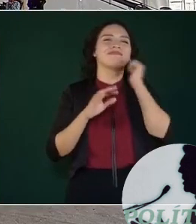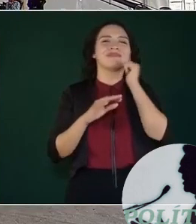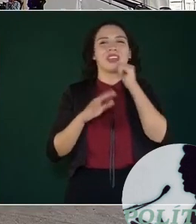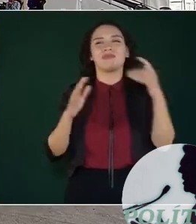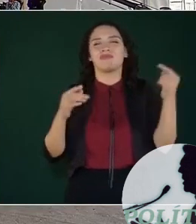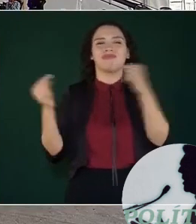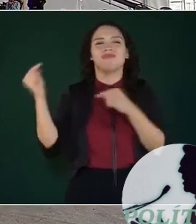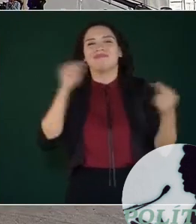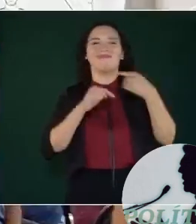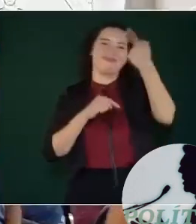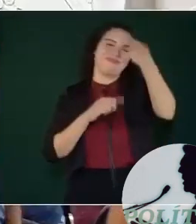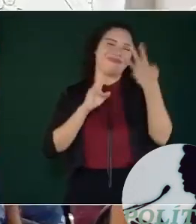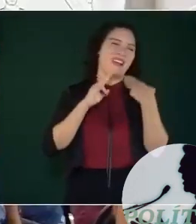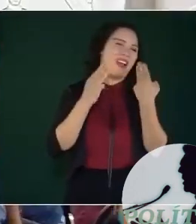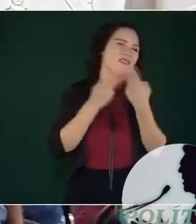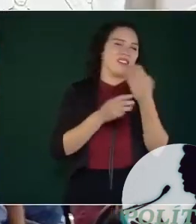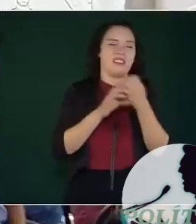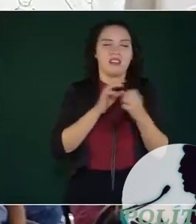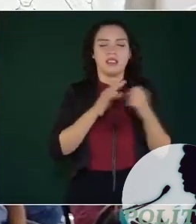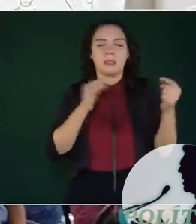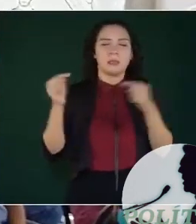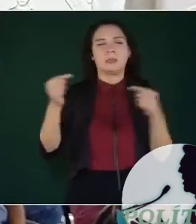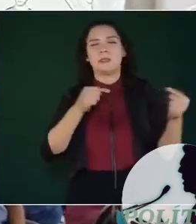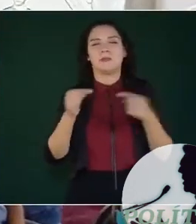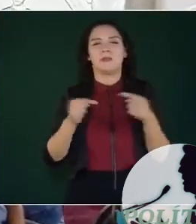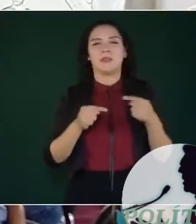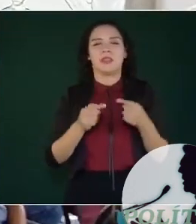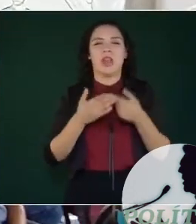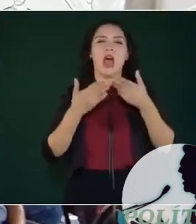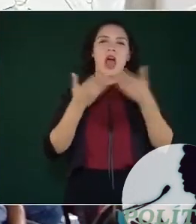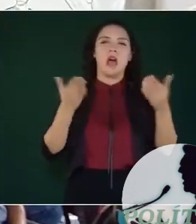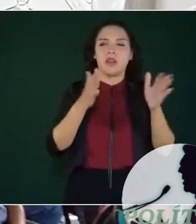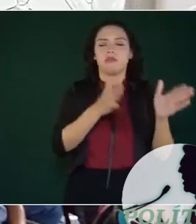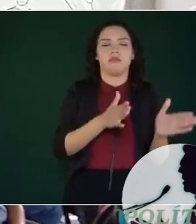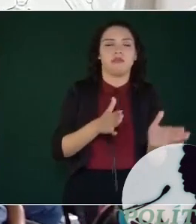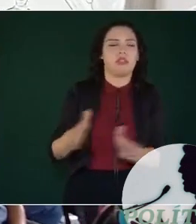el tema del crimen organizado, quedaron pues de lado, presidente.